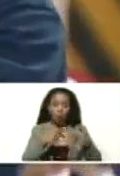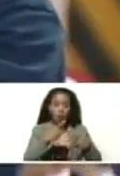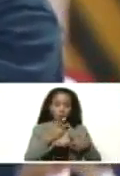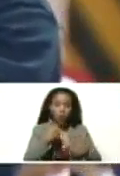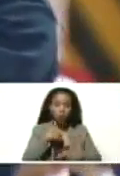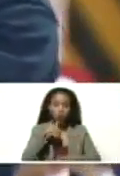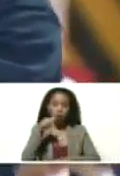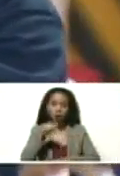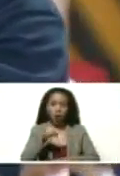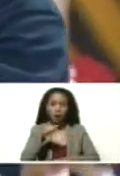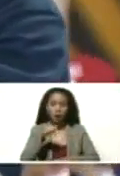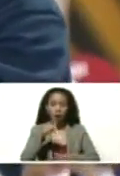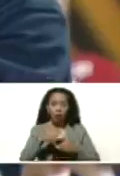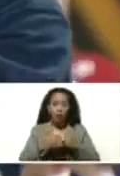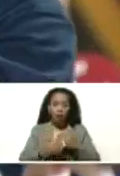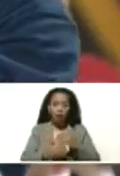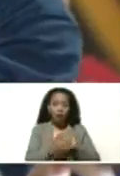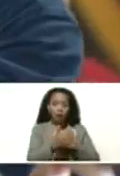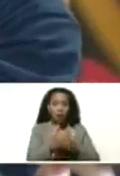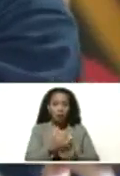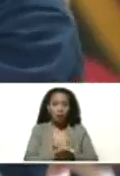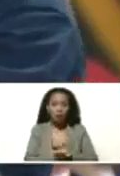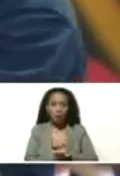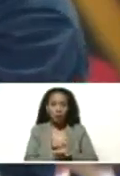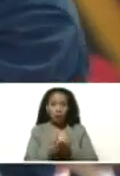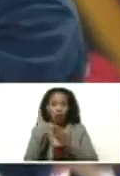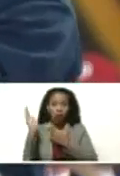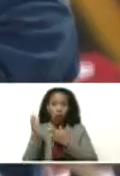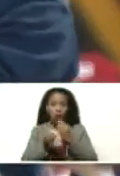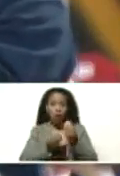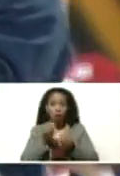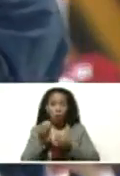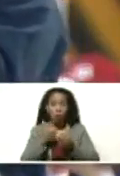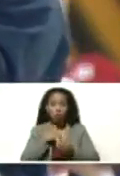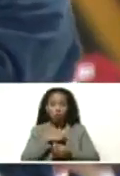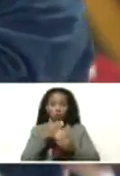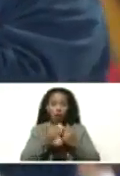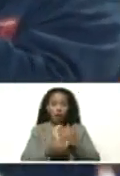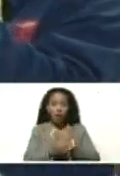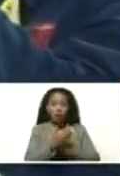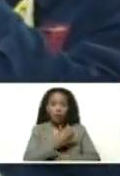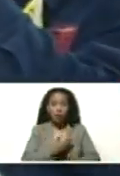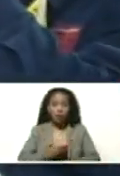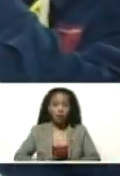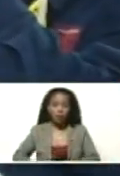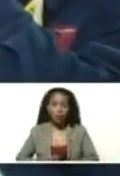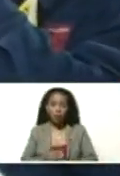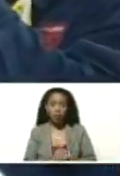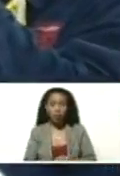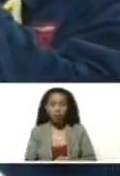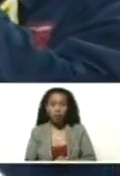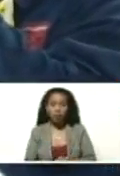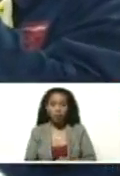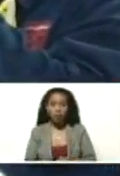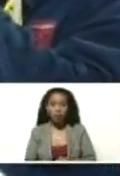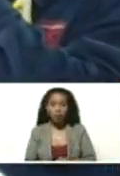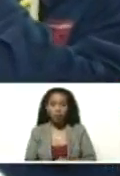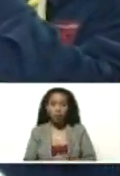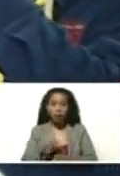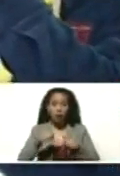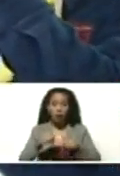estamos en avanzada. Así como estamos en avanzada, presidente, cabe esta